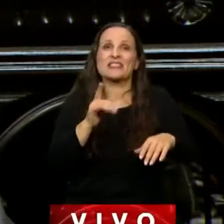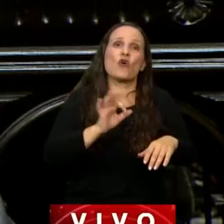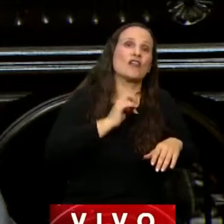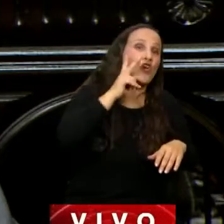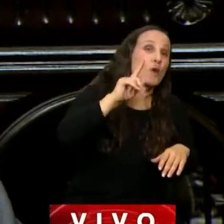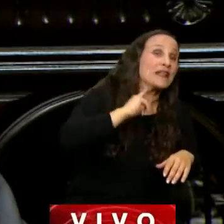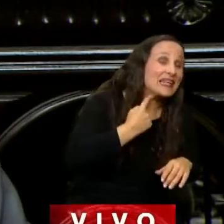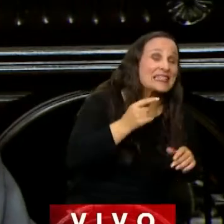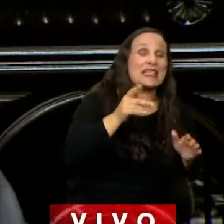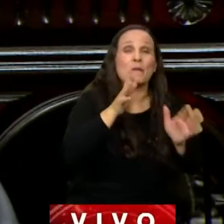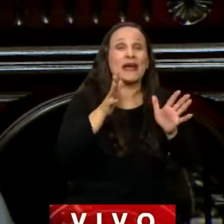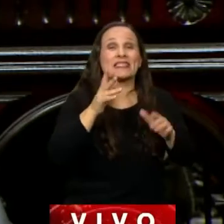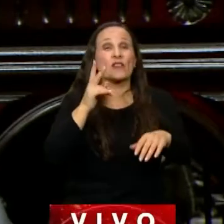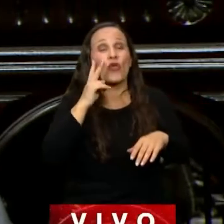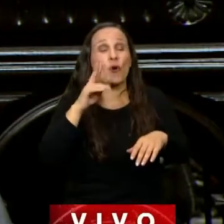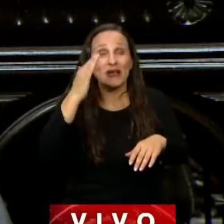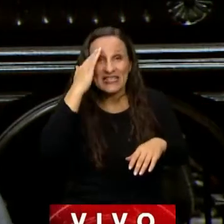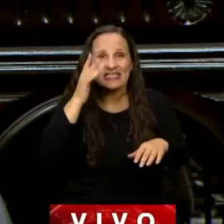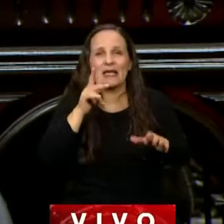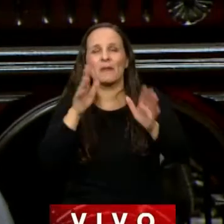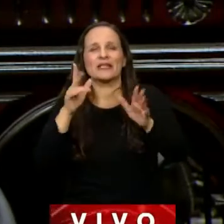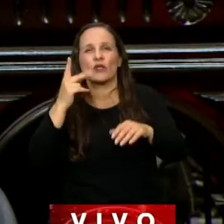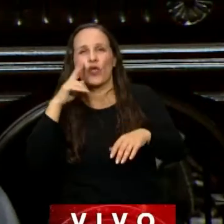el 2015 y en el 2017.